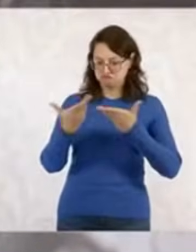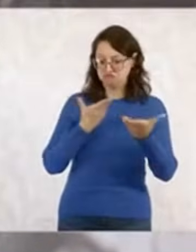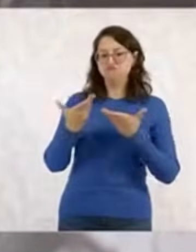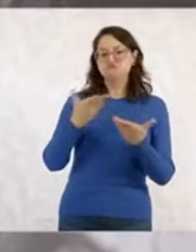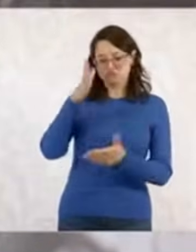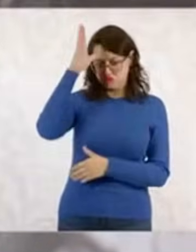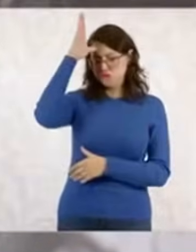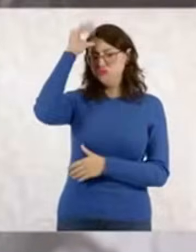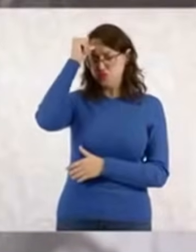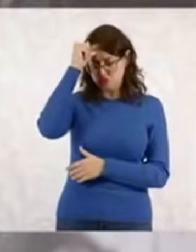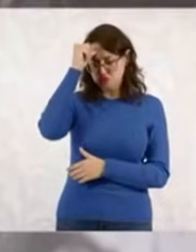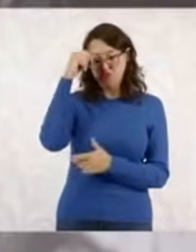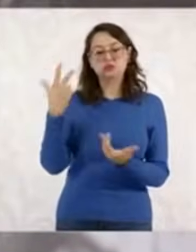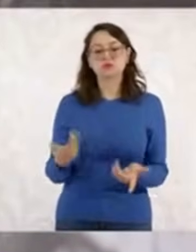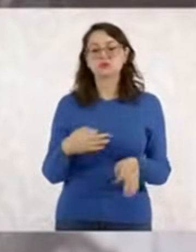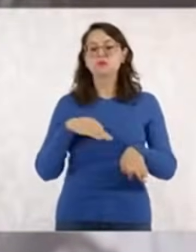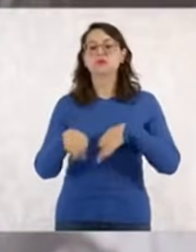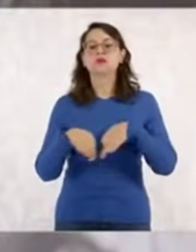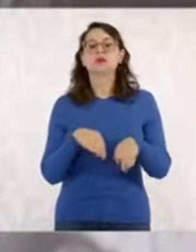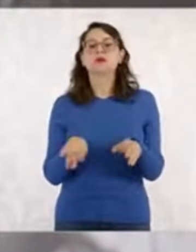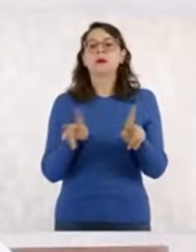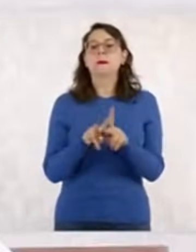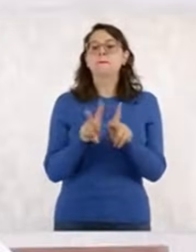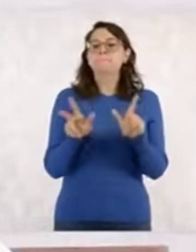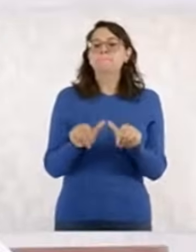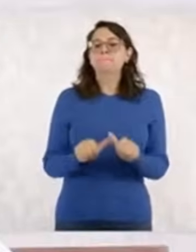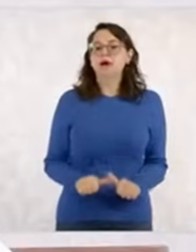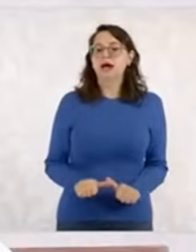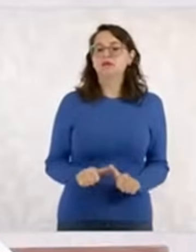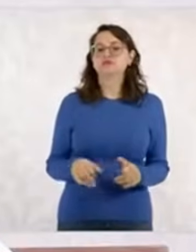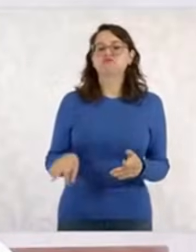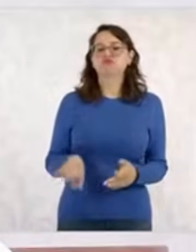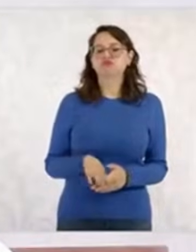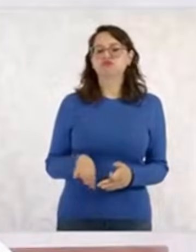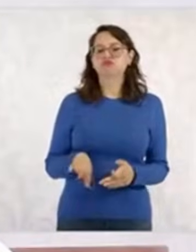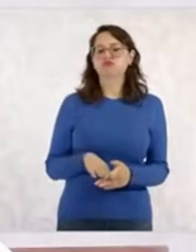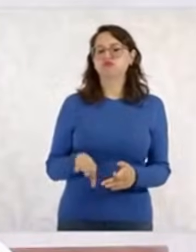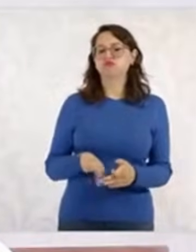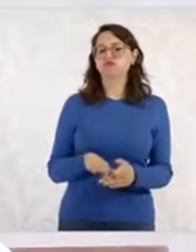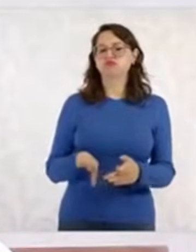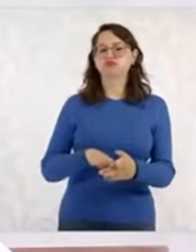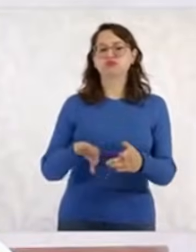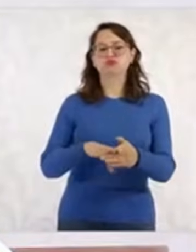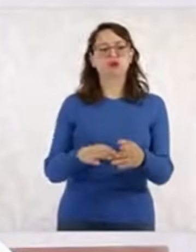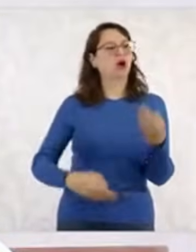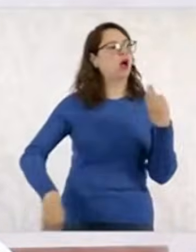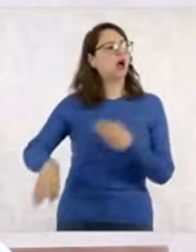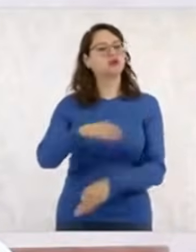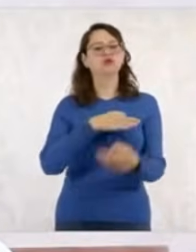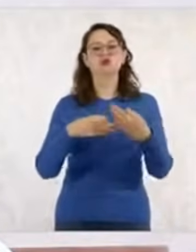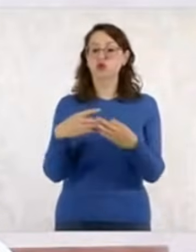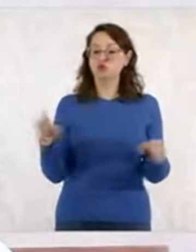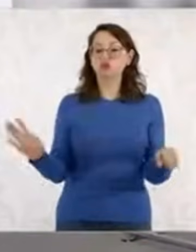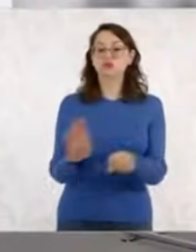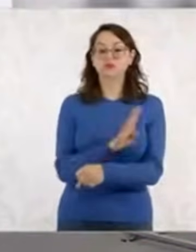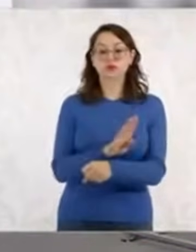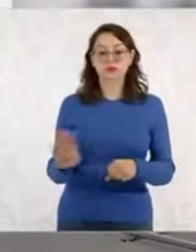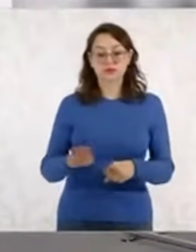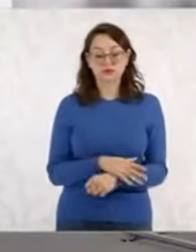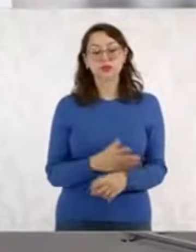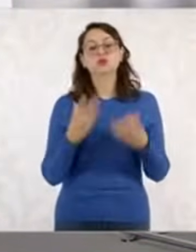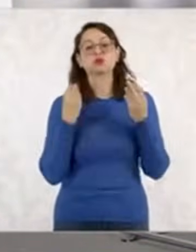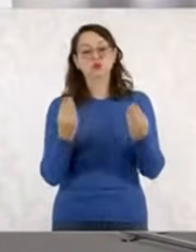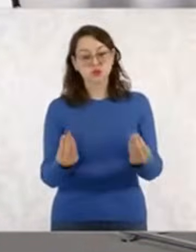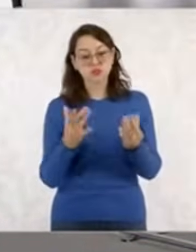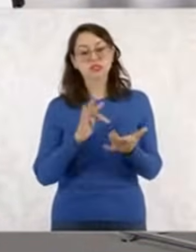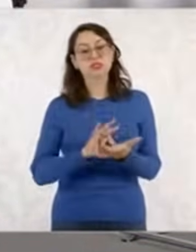y fortalecer la paz laboral bajo un entorno estable y productivo que nos beneficie a todos. Muchas